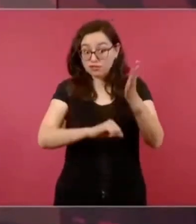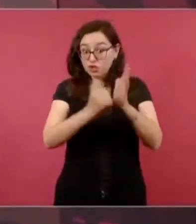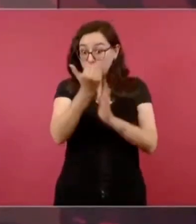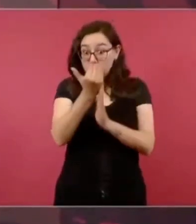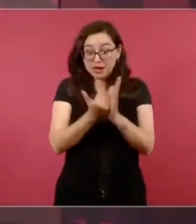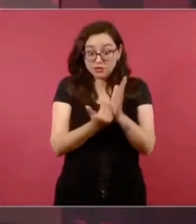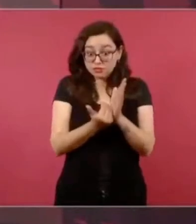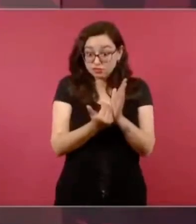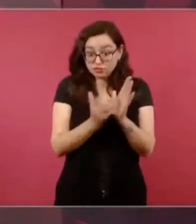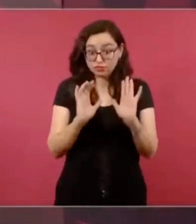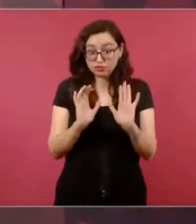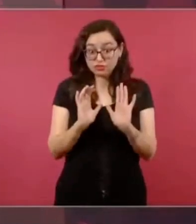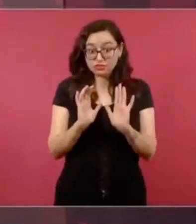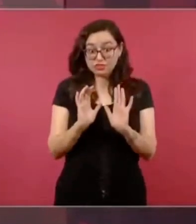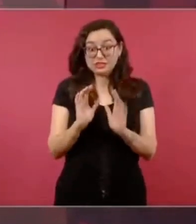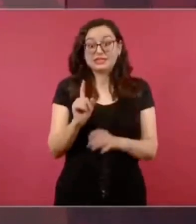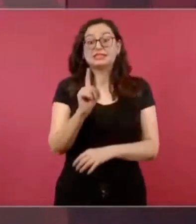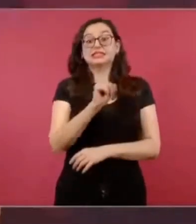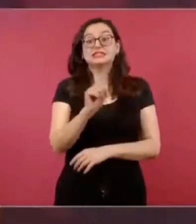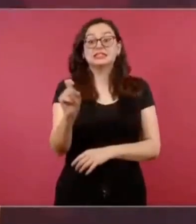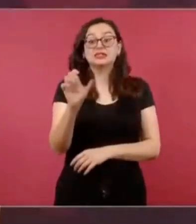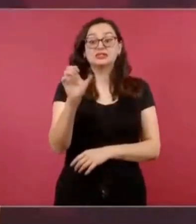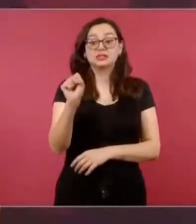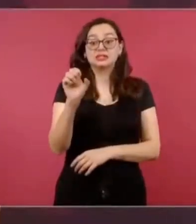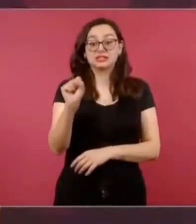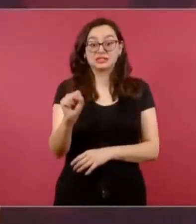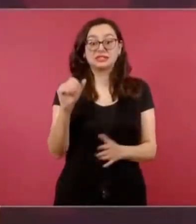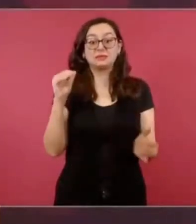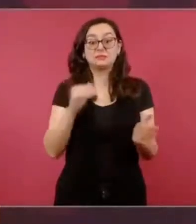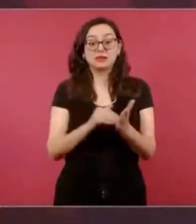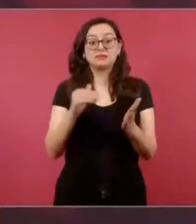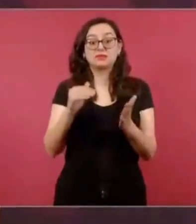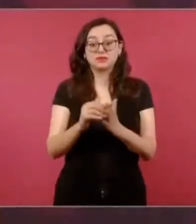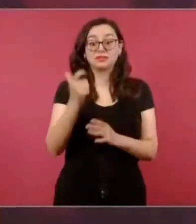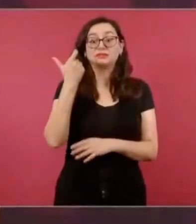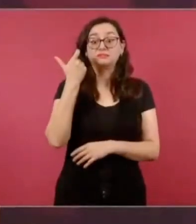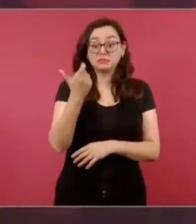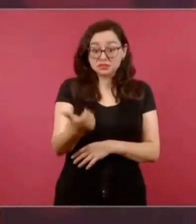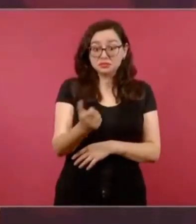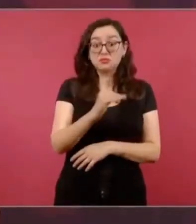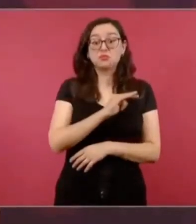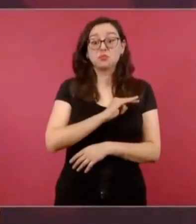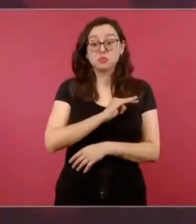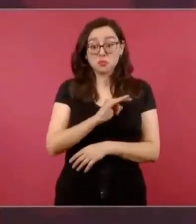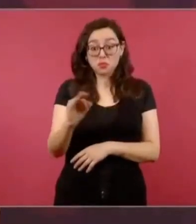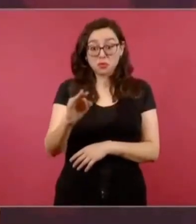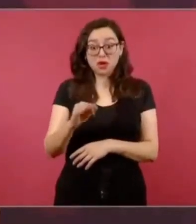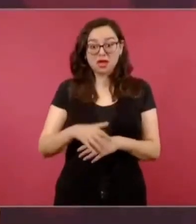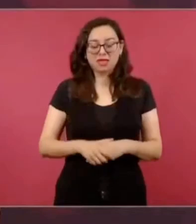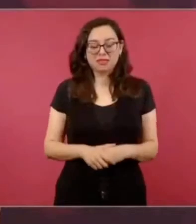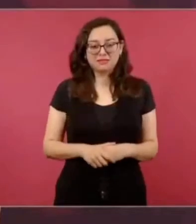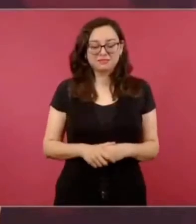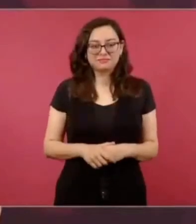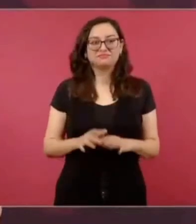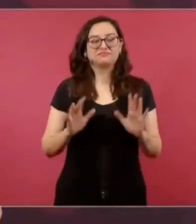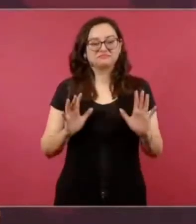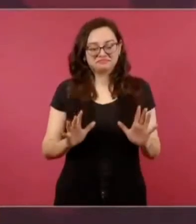comisiones, va a ser de 160,000 millones de pesos. Pero aún